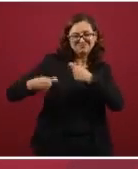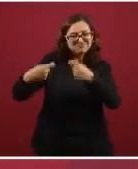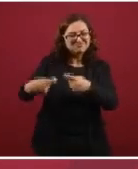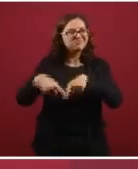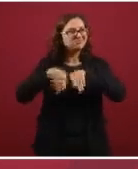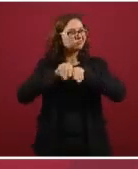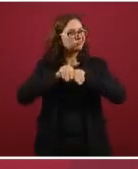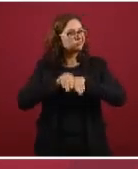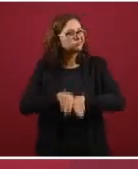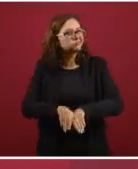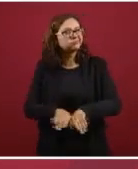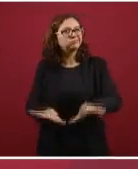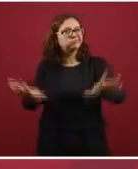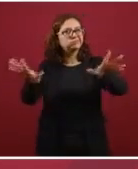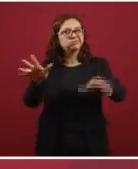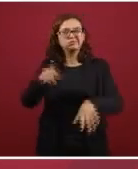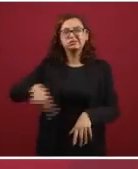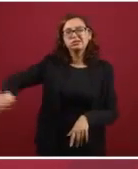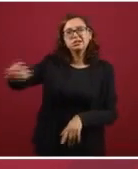de